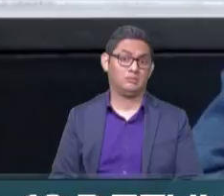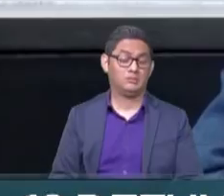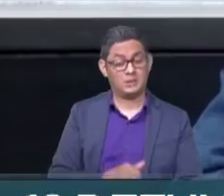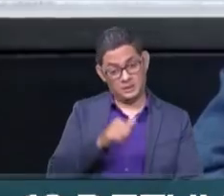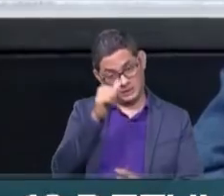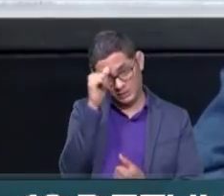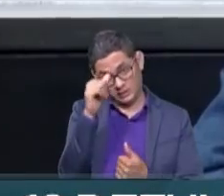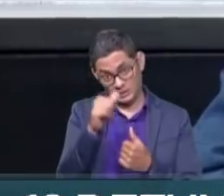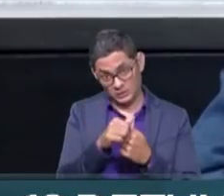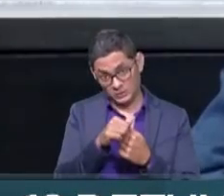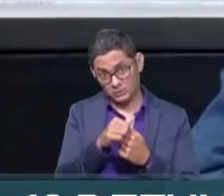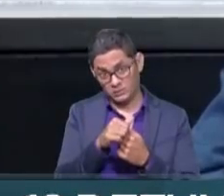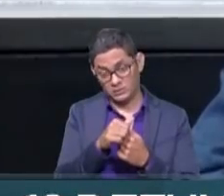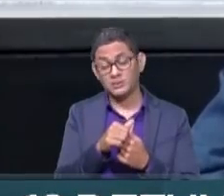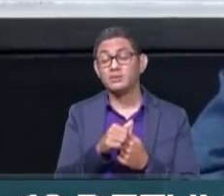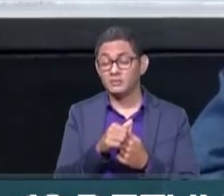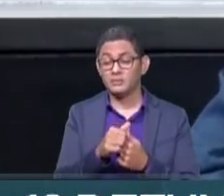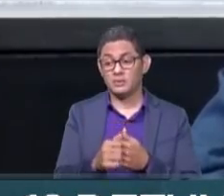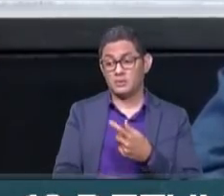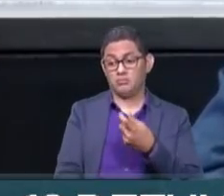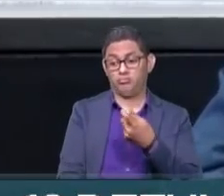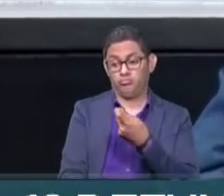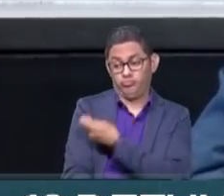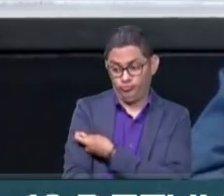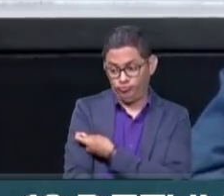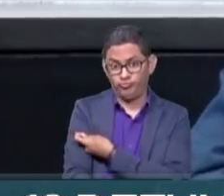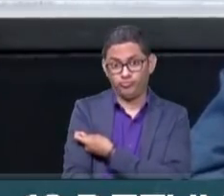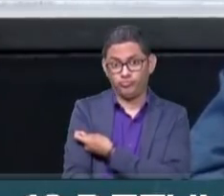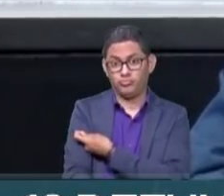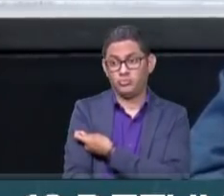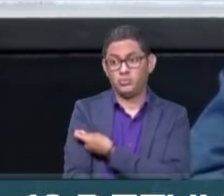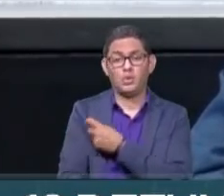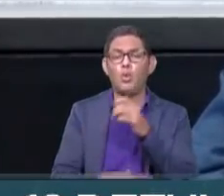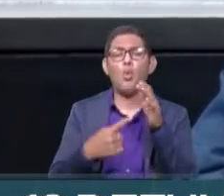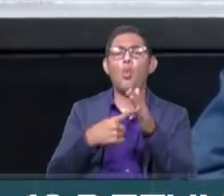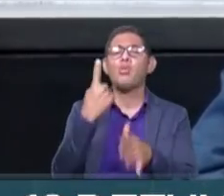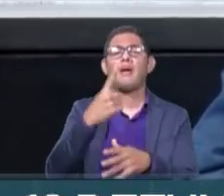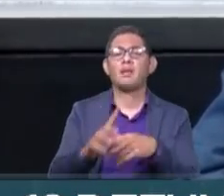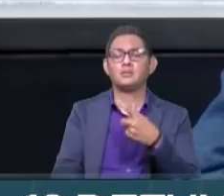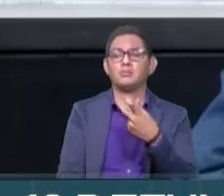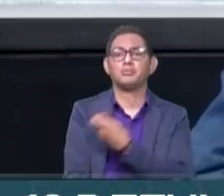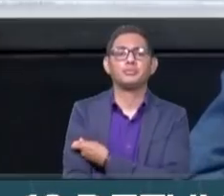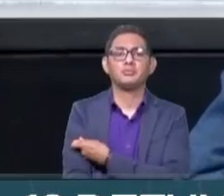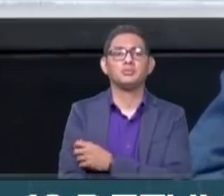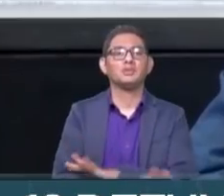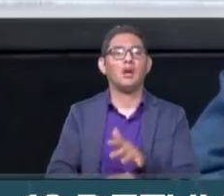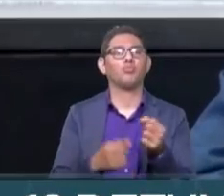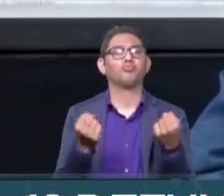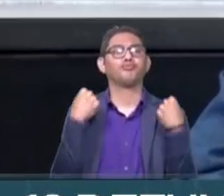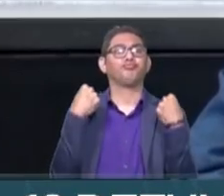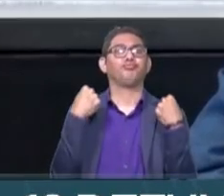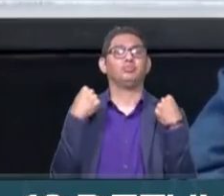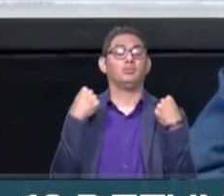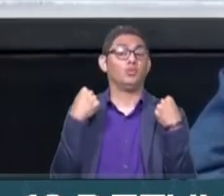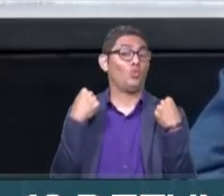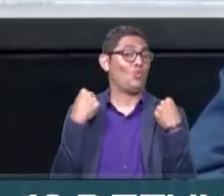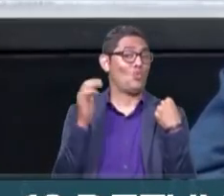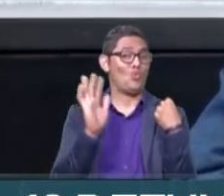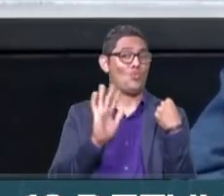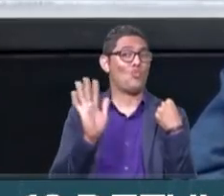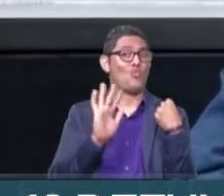Recordemos que la primera dosis no genera de manera inmediata inmunidad y